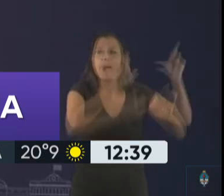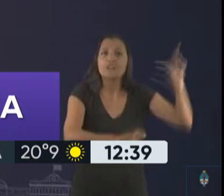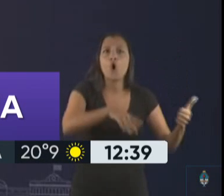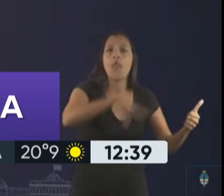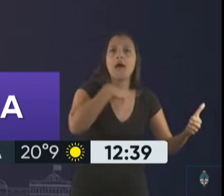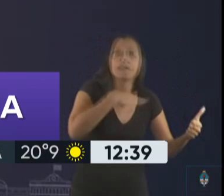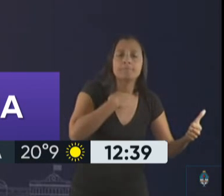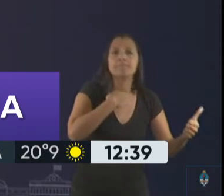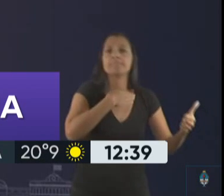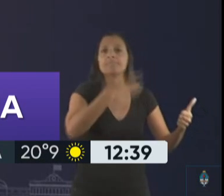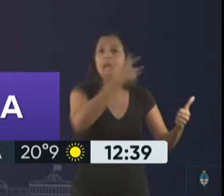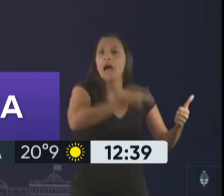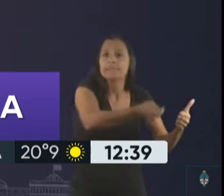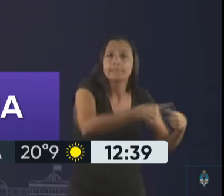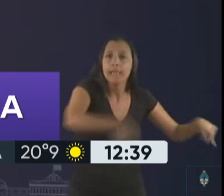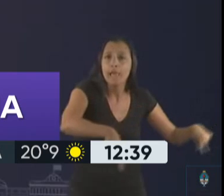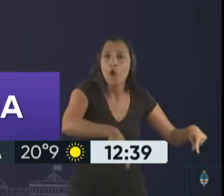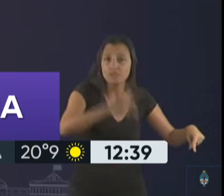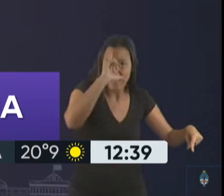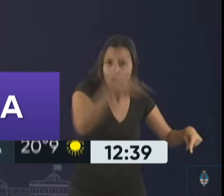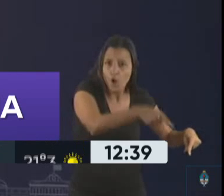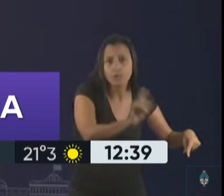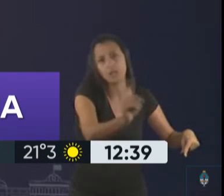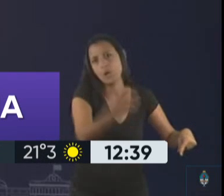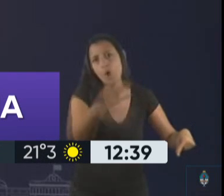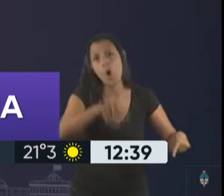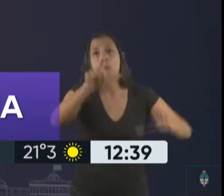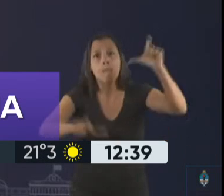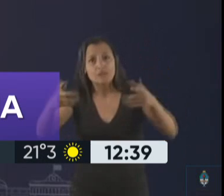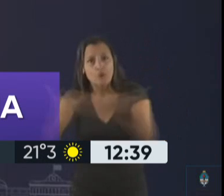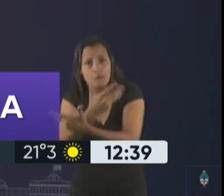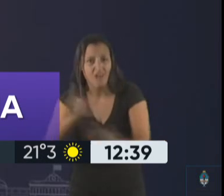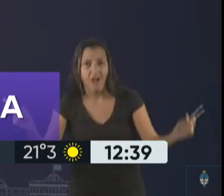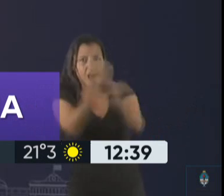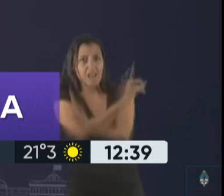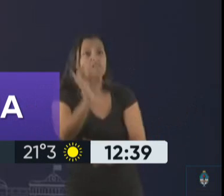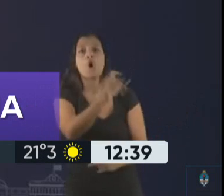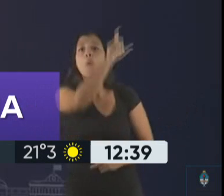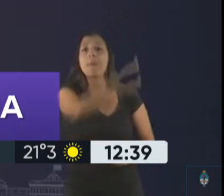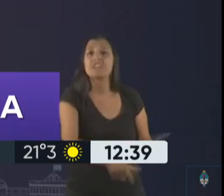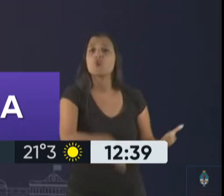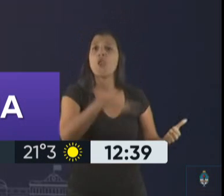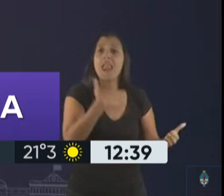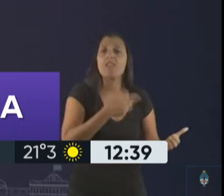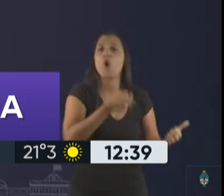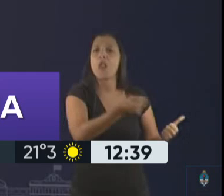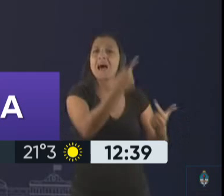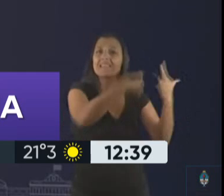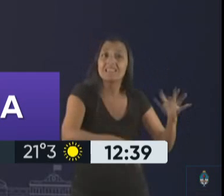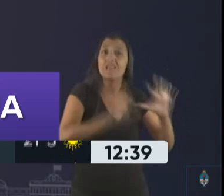víctimas. No podemos dejar que quien cometió un delito y en el marco de ese